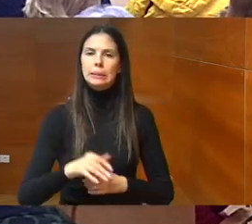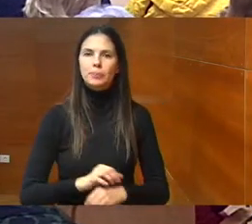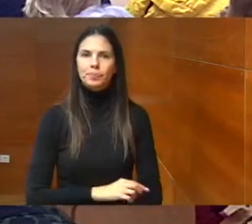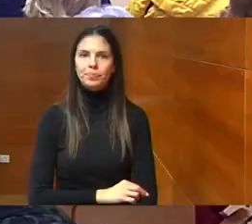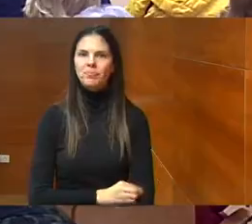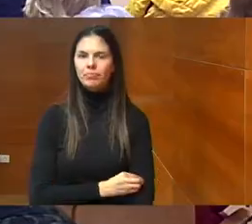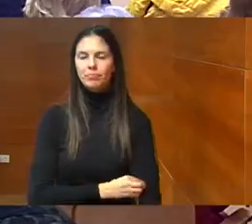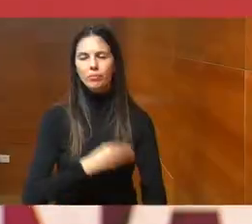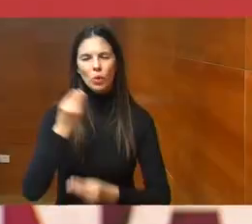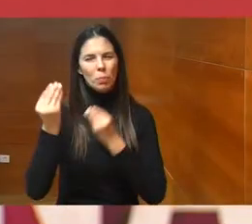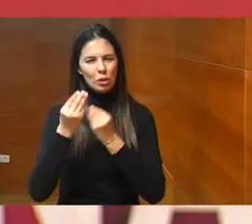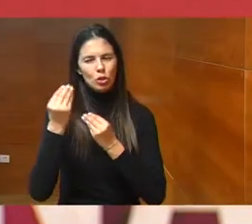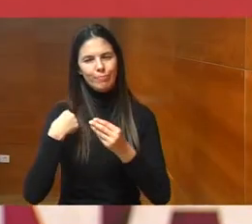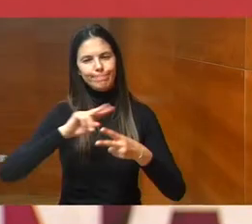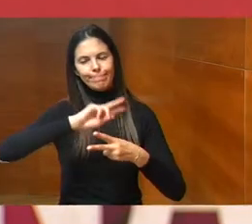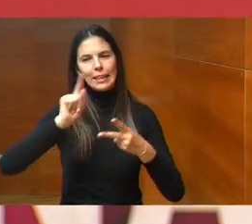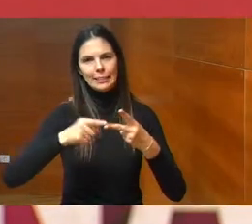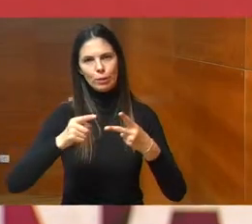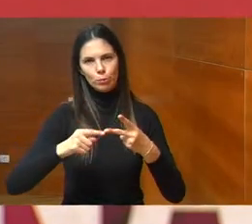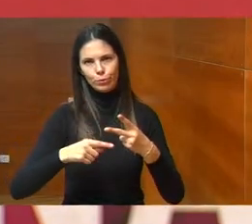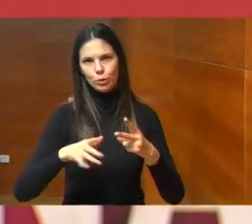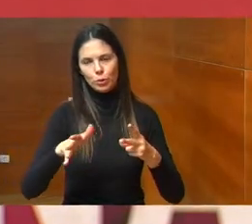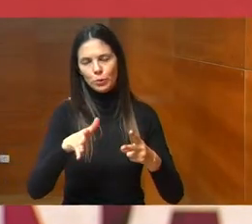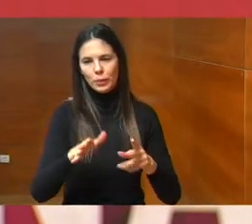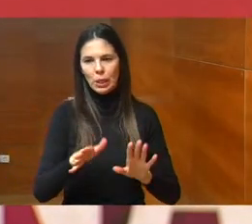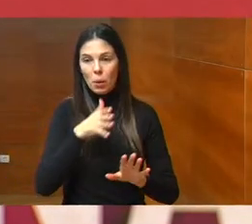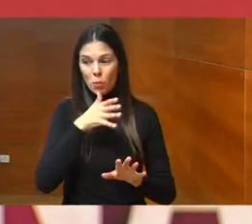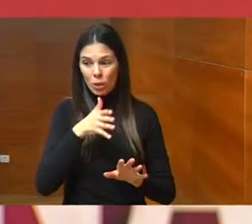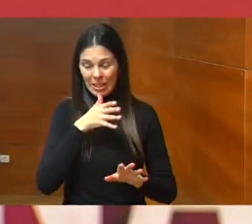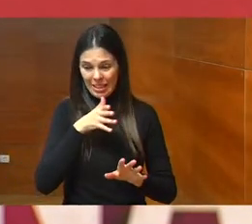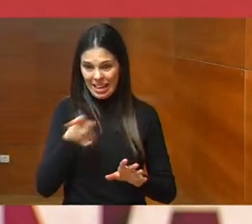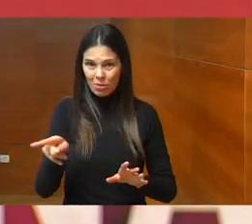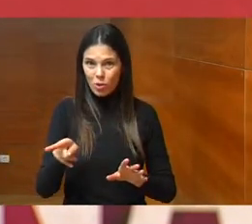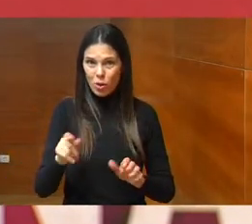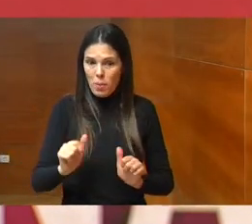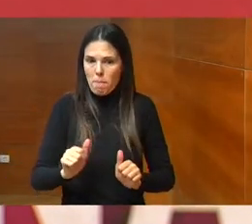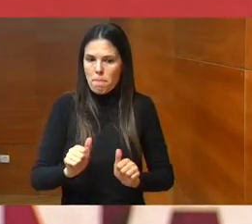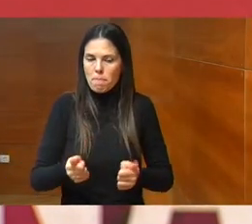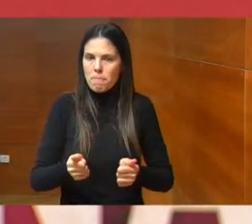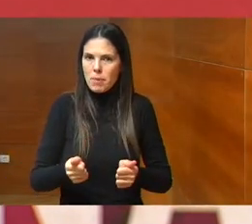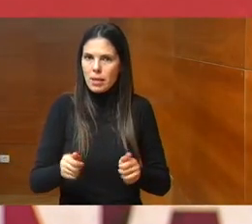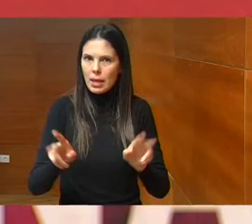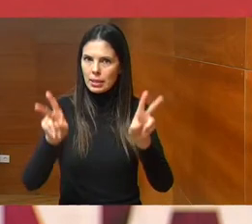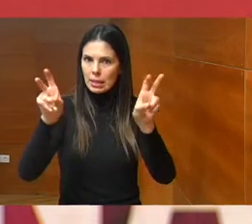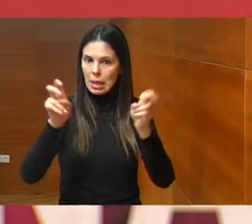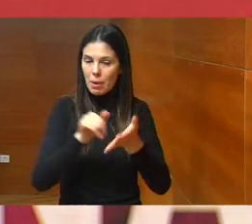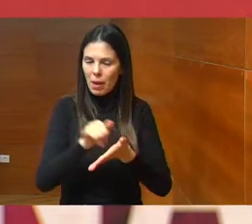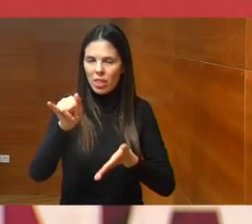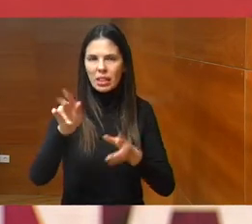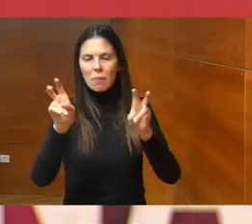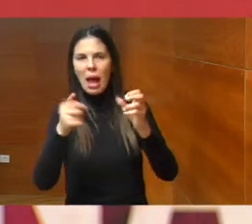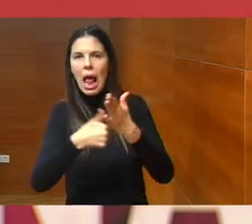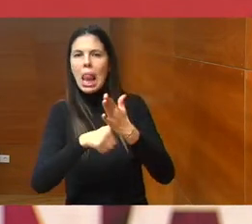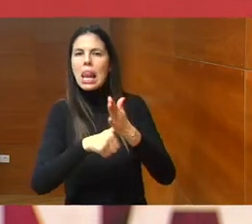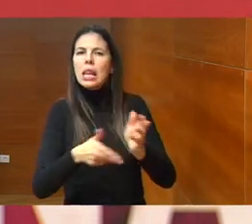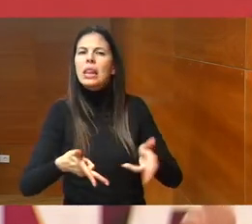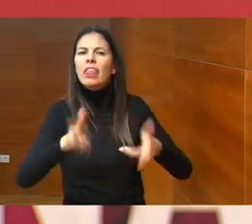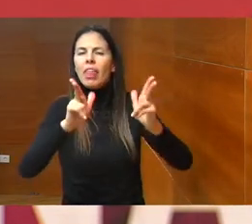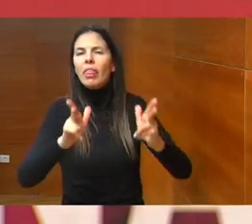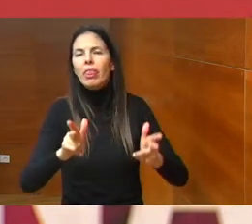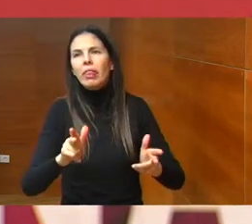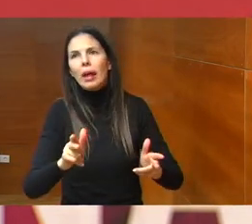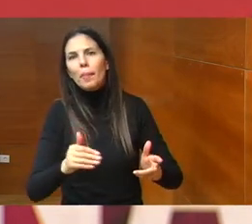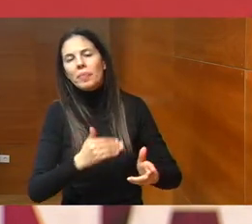hizo es decir en estos inicios de Aviación o tema de licencia era